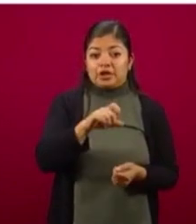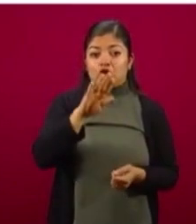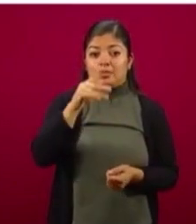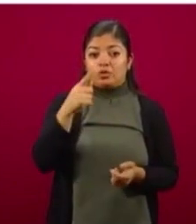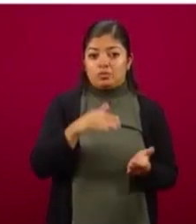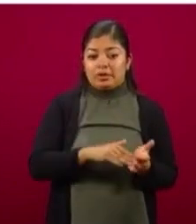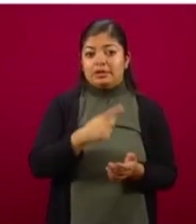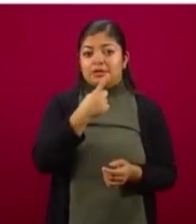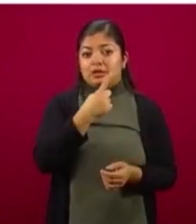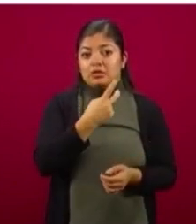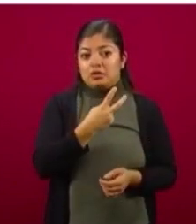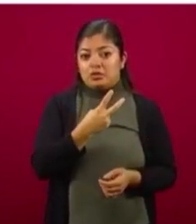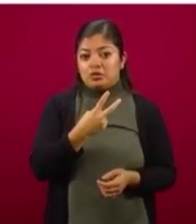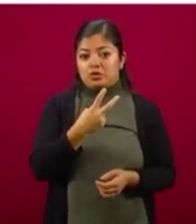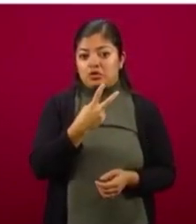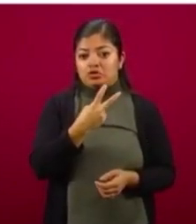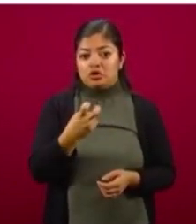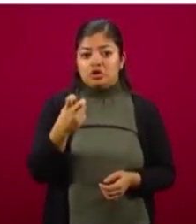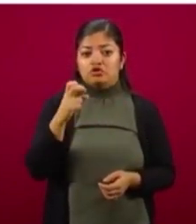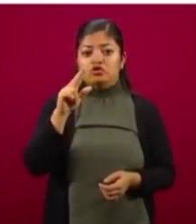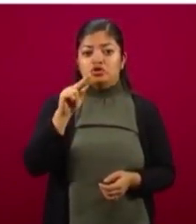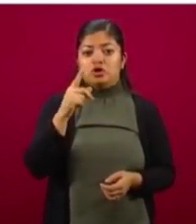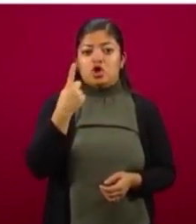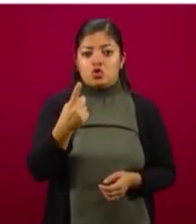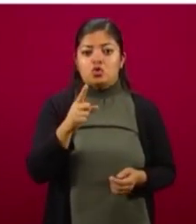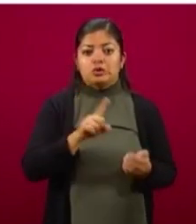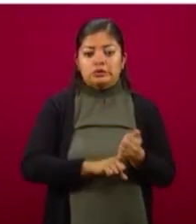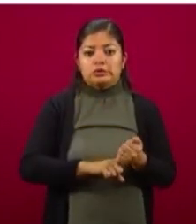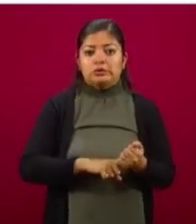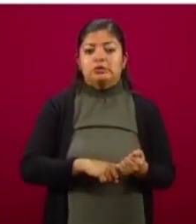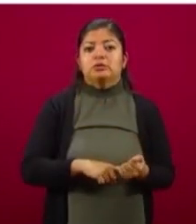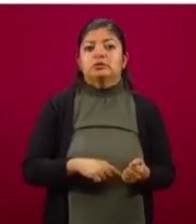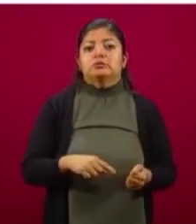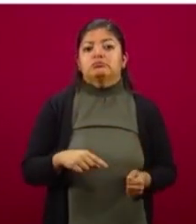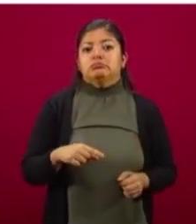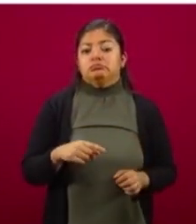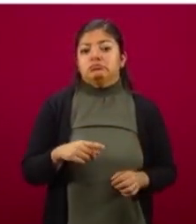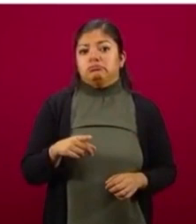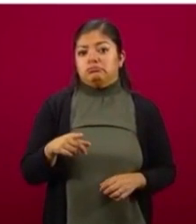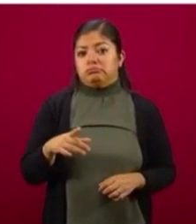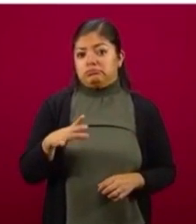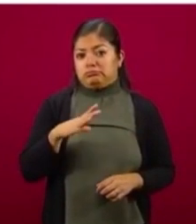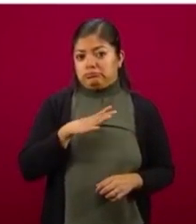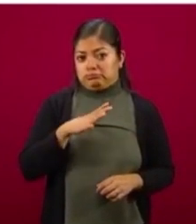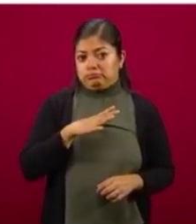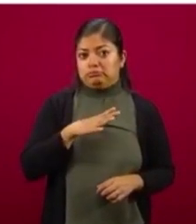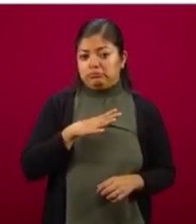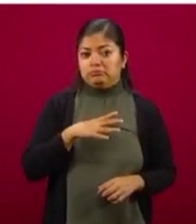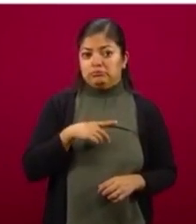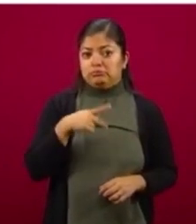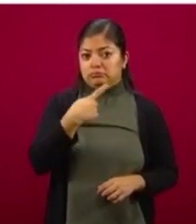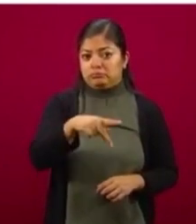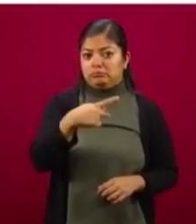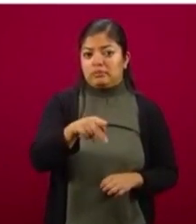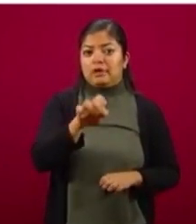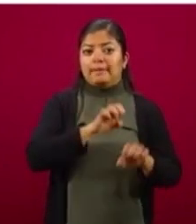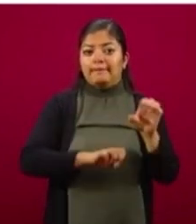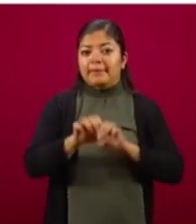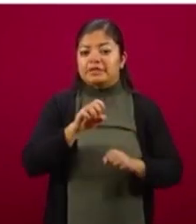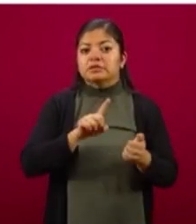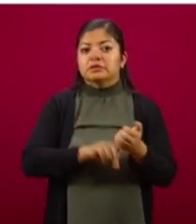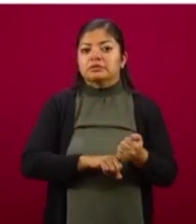191,981 empresarias y empresarios solidarios de nuestro país tienen en sus empresas a un universo